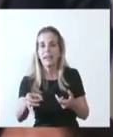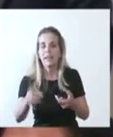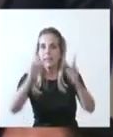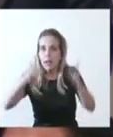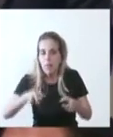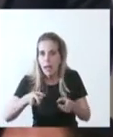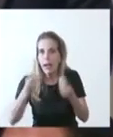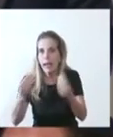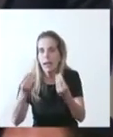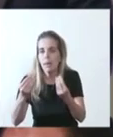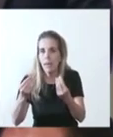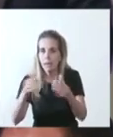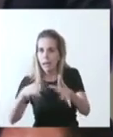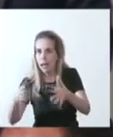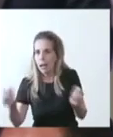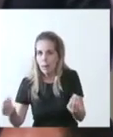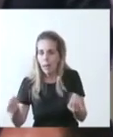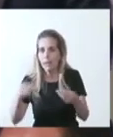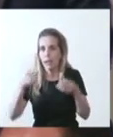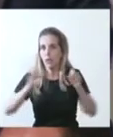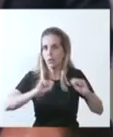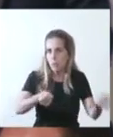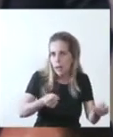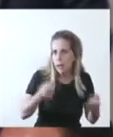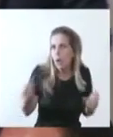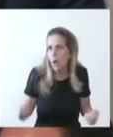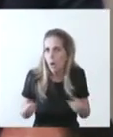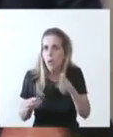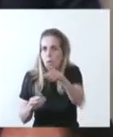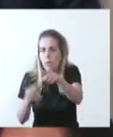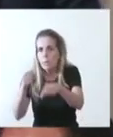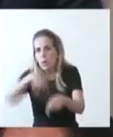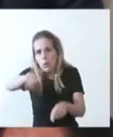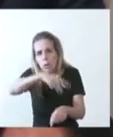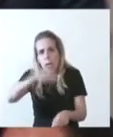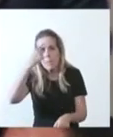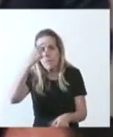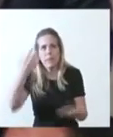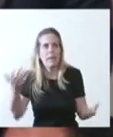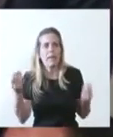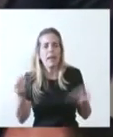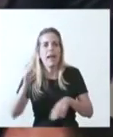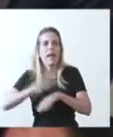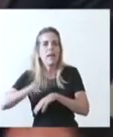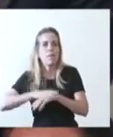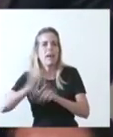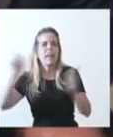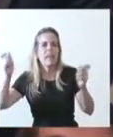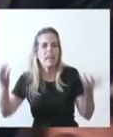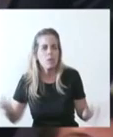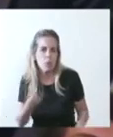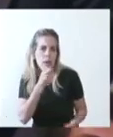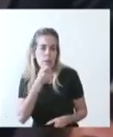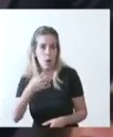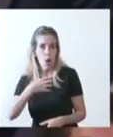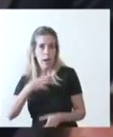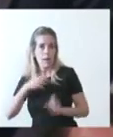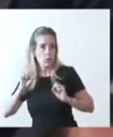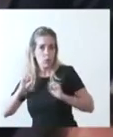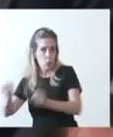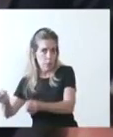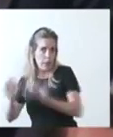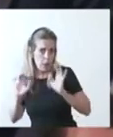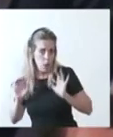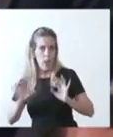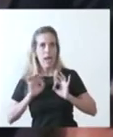atestada. Preguntarle si consideraron quiénes van a hacerse cargo de los chicos, porque solamente se licencia a los